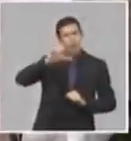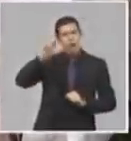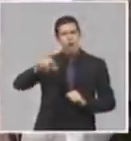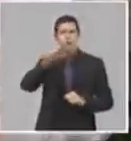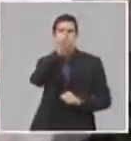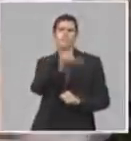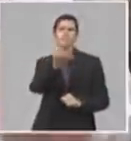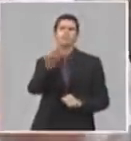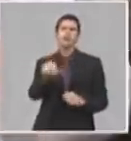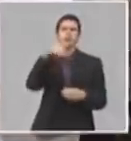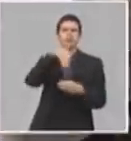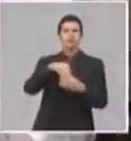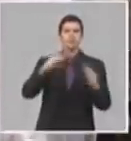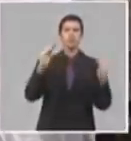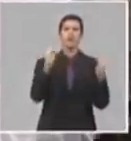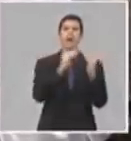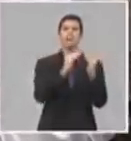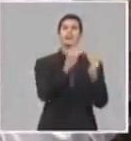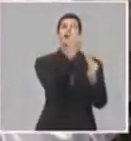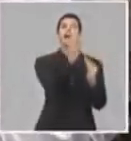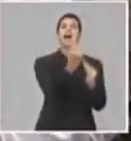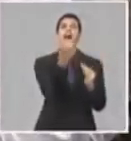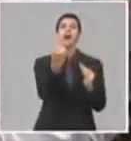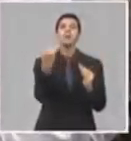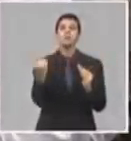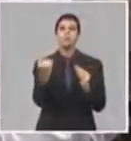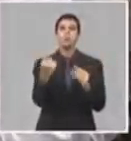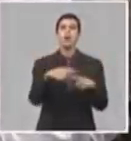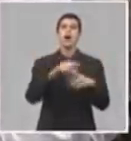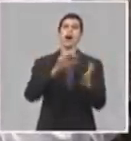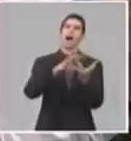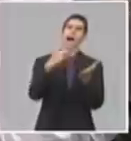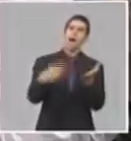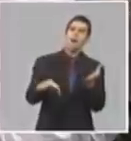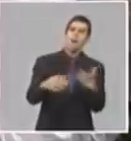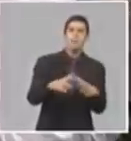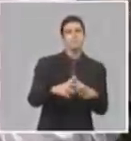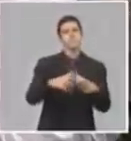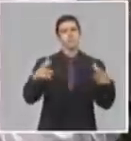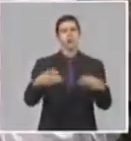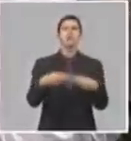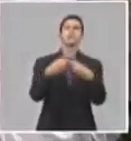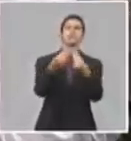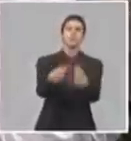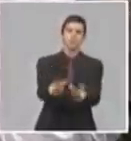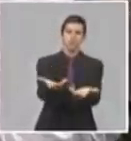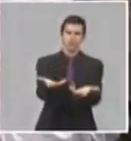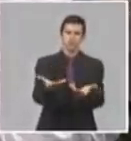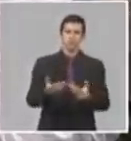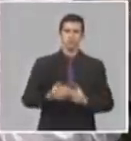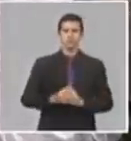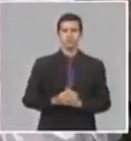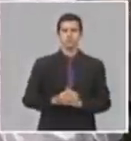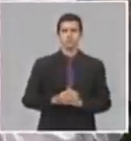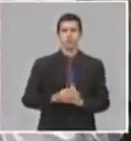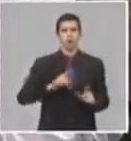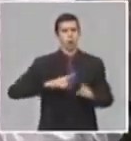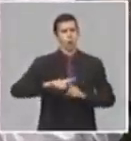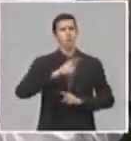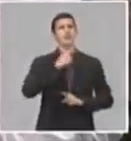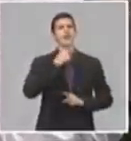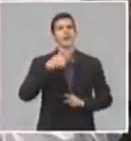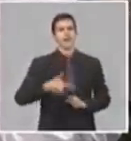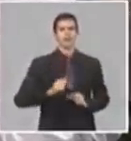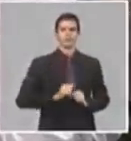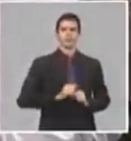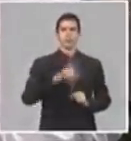damos por hechas, las tenemos en el país y las podemos entregar. Y también se está haciendo un esfuerzo con el pollo y